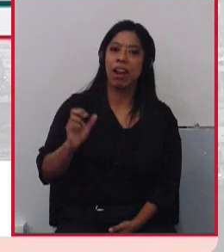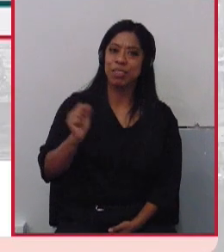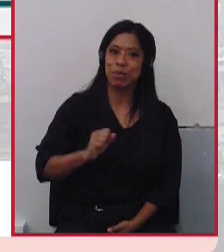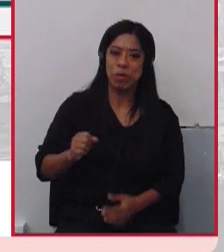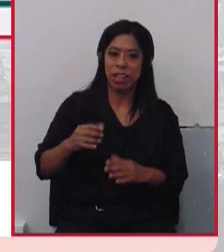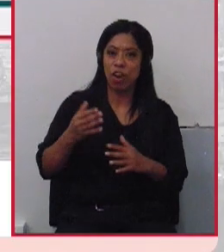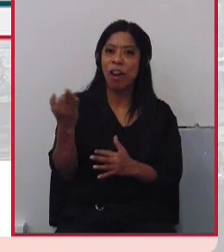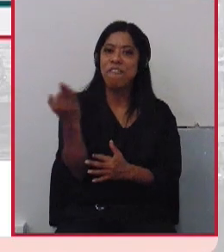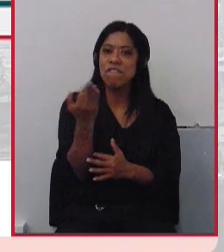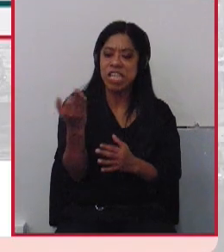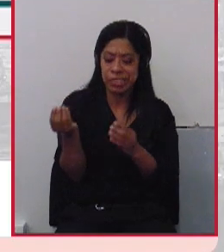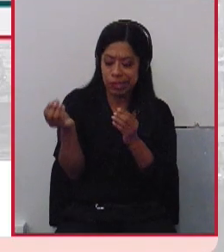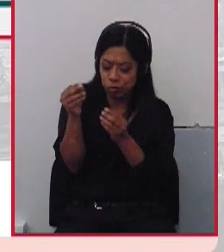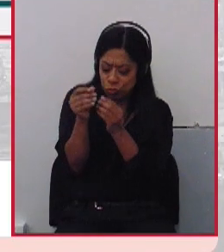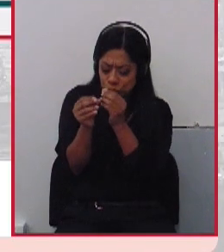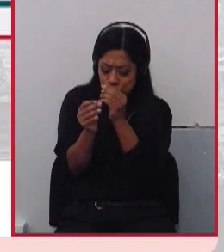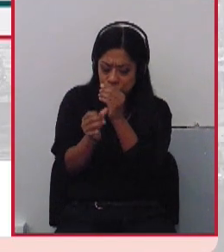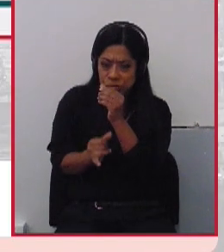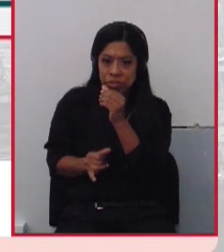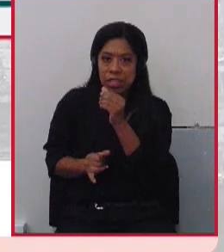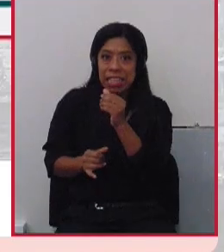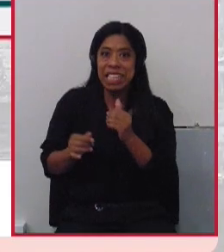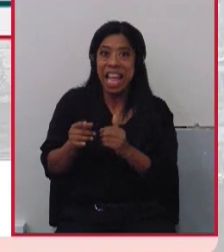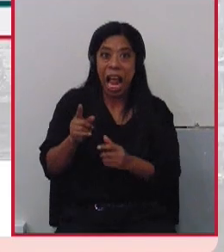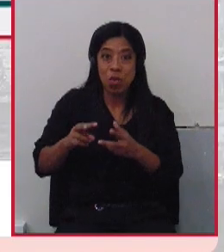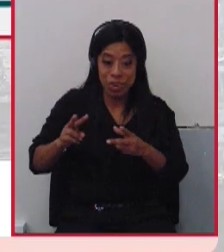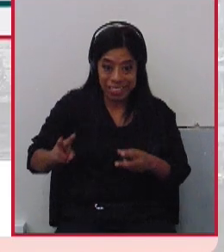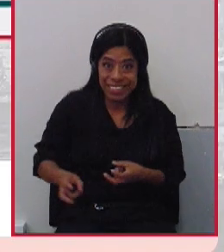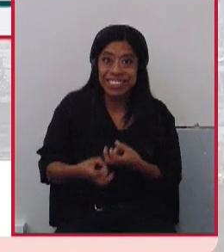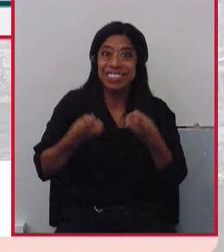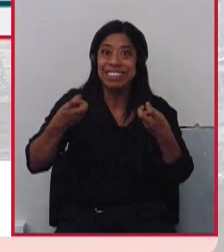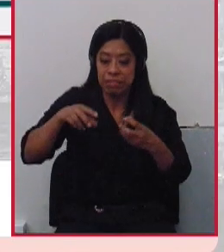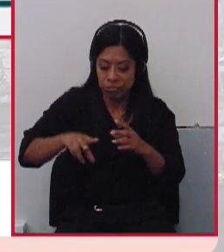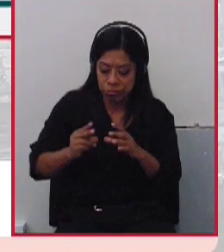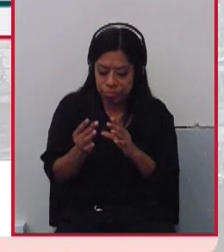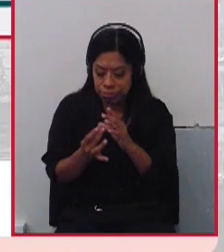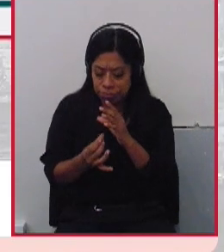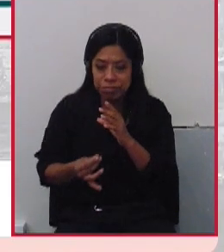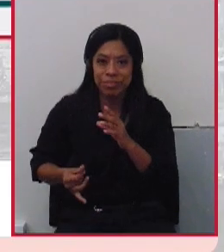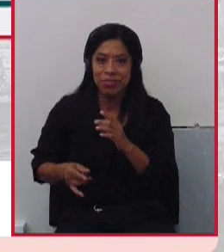ultrafinas empezaban a entrar al agua recuperada y parte del agua que nosotros usamos